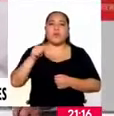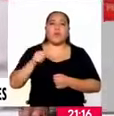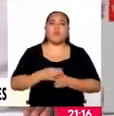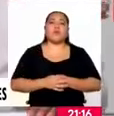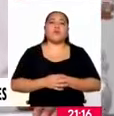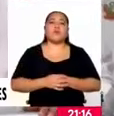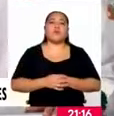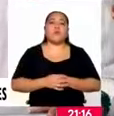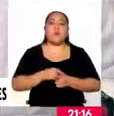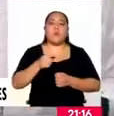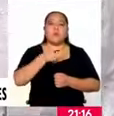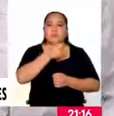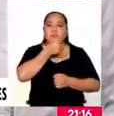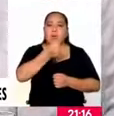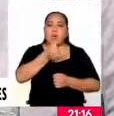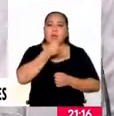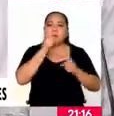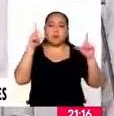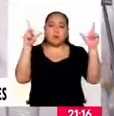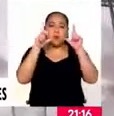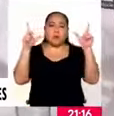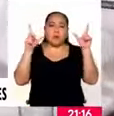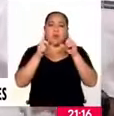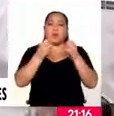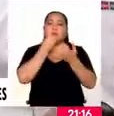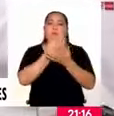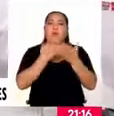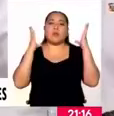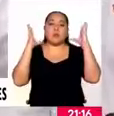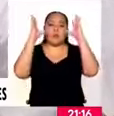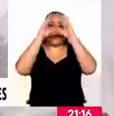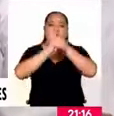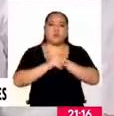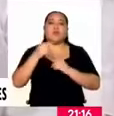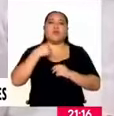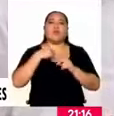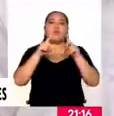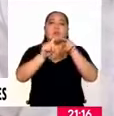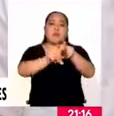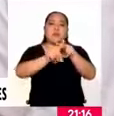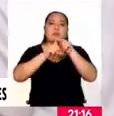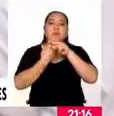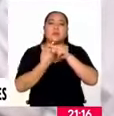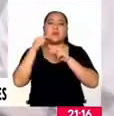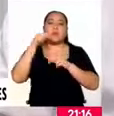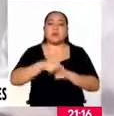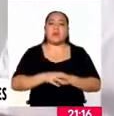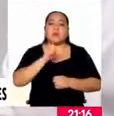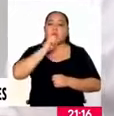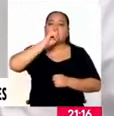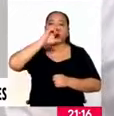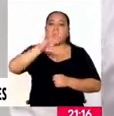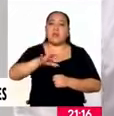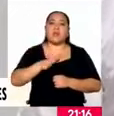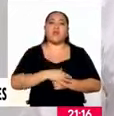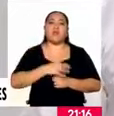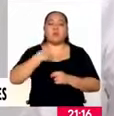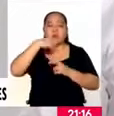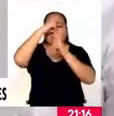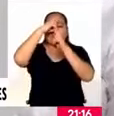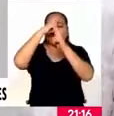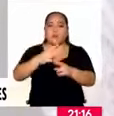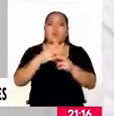prensa presentes. Muy buenas noches. Quiero iniciar expresando mi